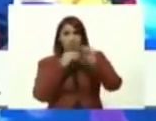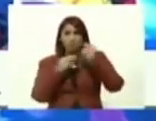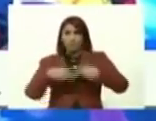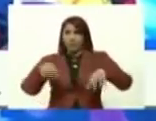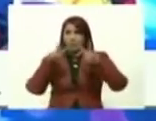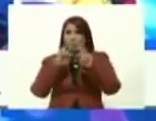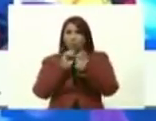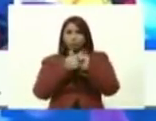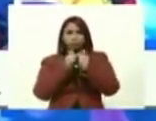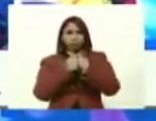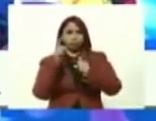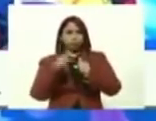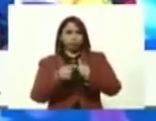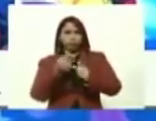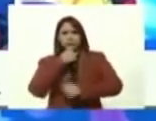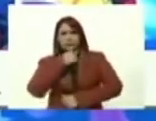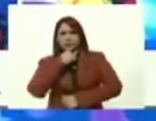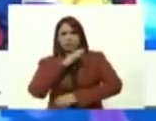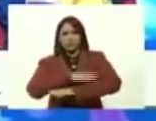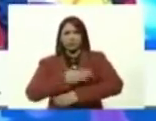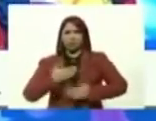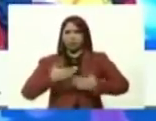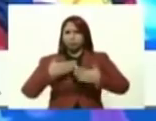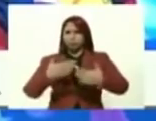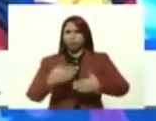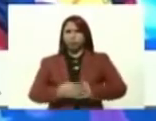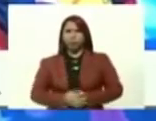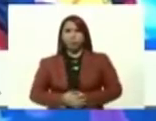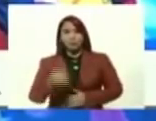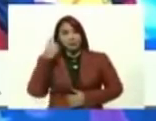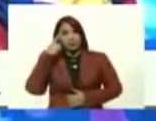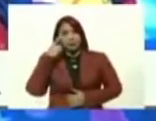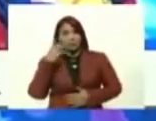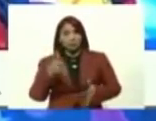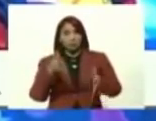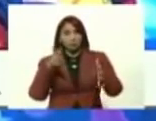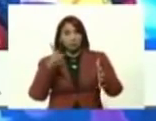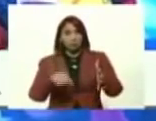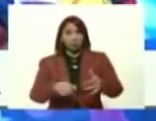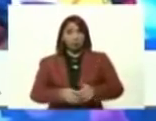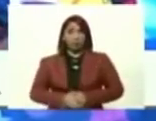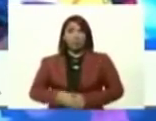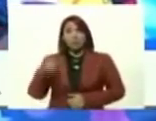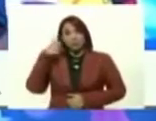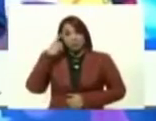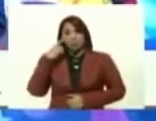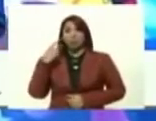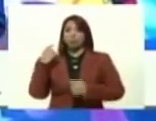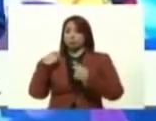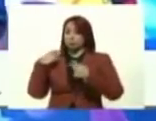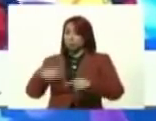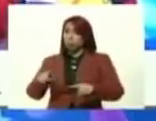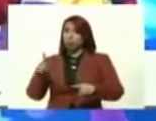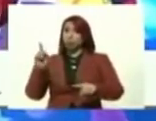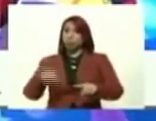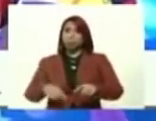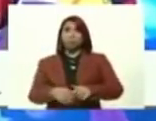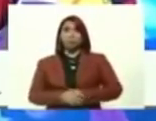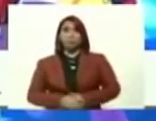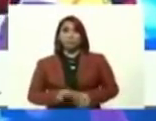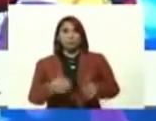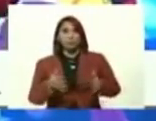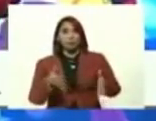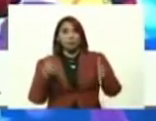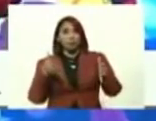de la disciplina, la perseverancia, la entrega, saber ganar y saber perder. Y cuando uno